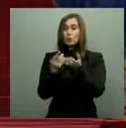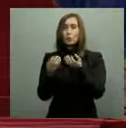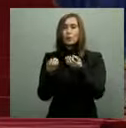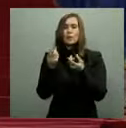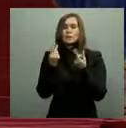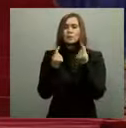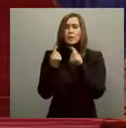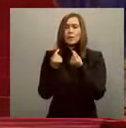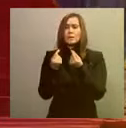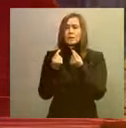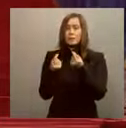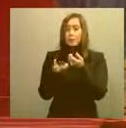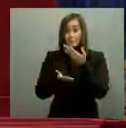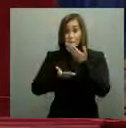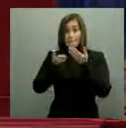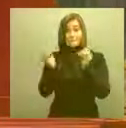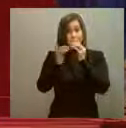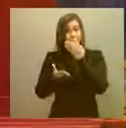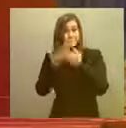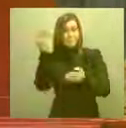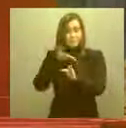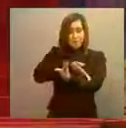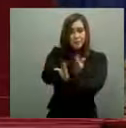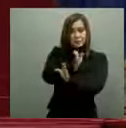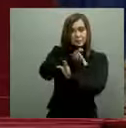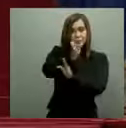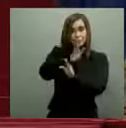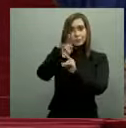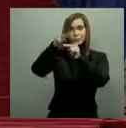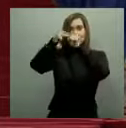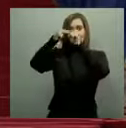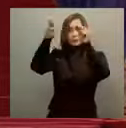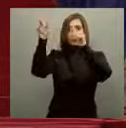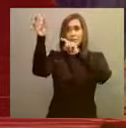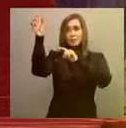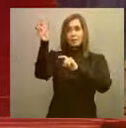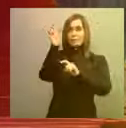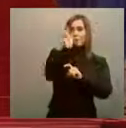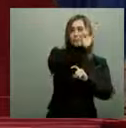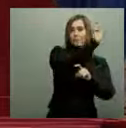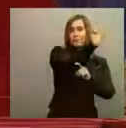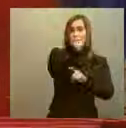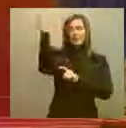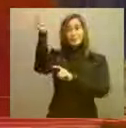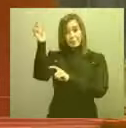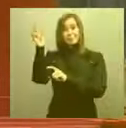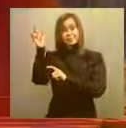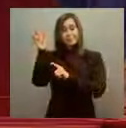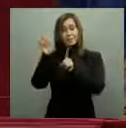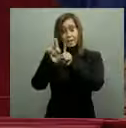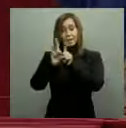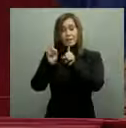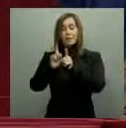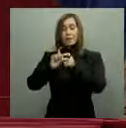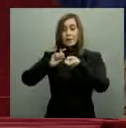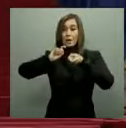tránsito de vehículos y de transporte masivo del teleférico y monorriel combinados, iniciaremos la reforma del